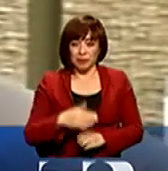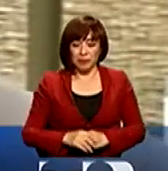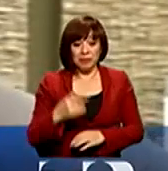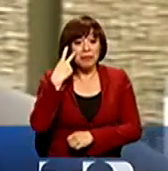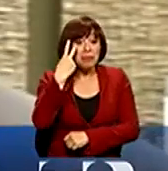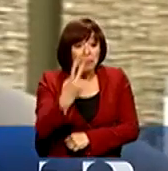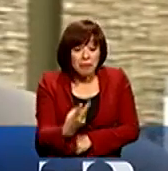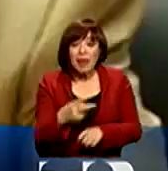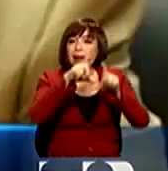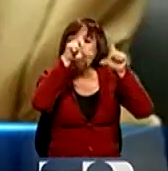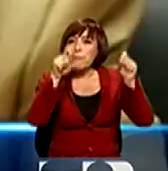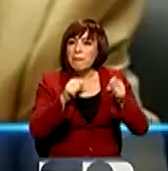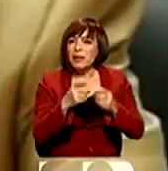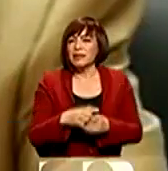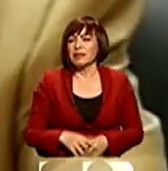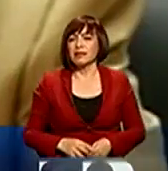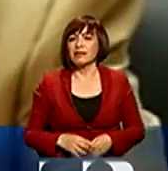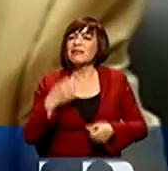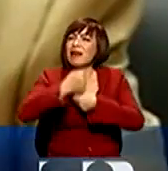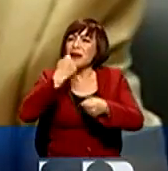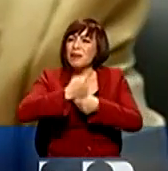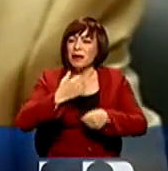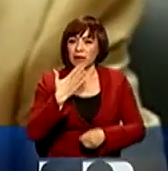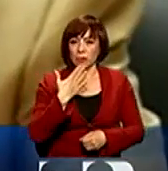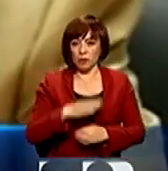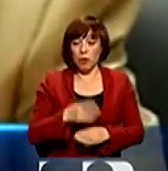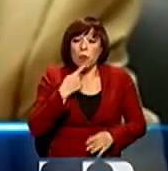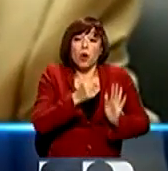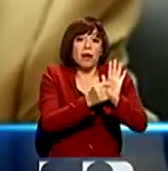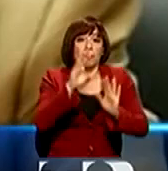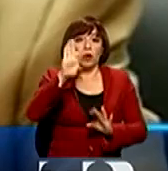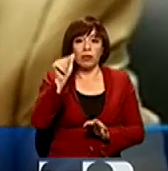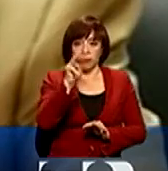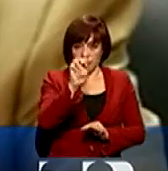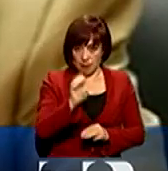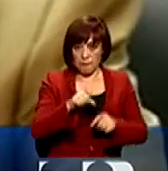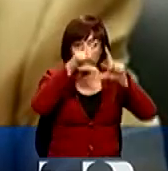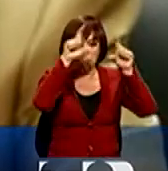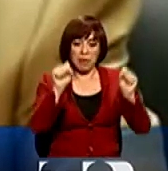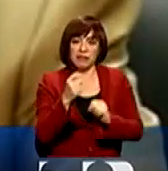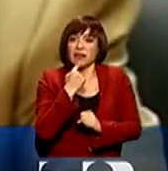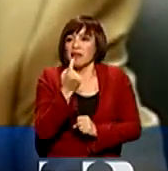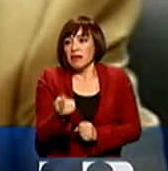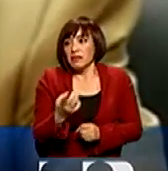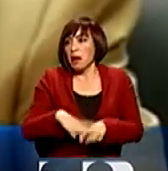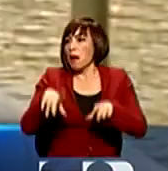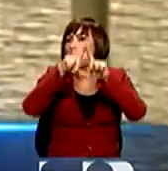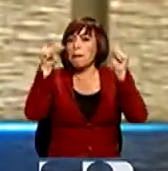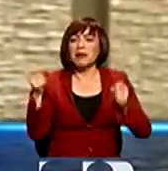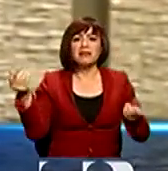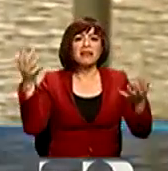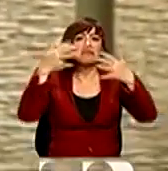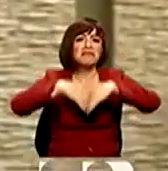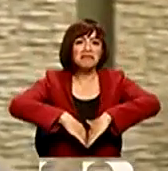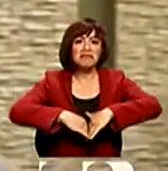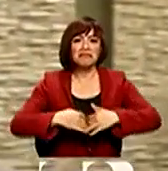qué empresas son las más interesadas. Y a mí alguien me ofrece TAME, lo más probable es que le diga, le doy un dólar. TAME es una empresa quebrada. Ambos